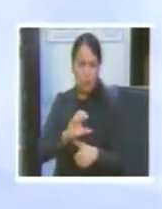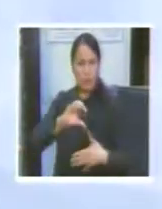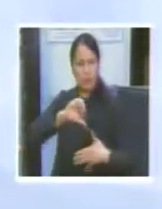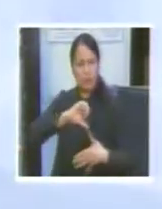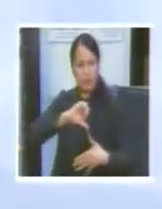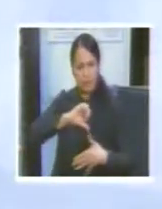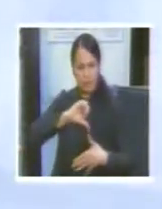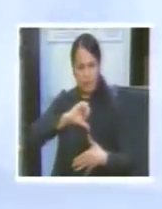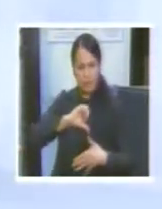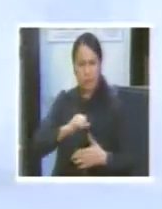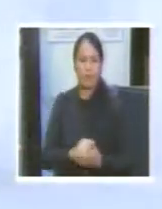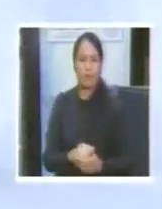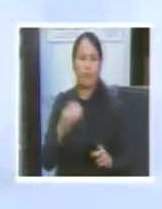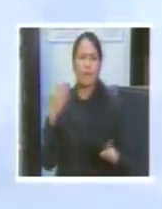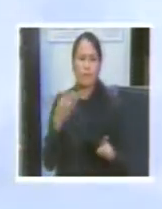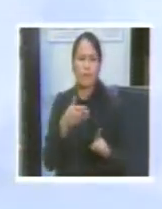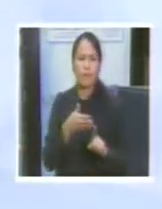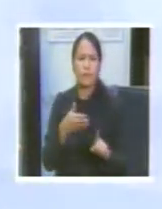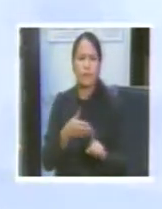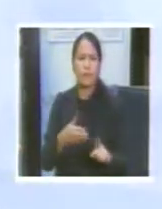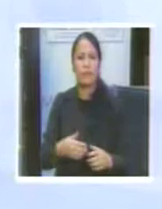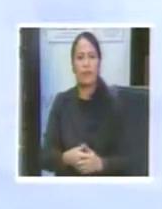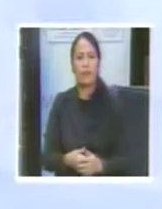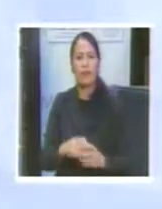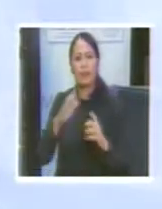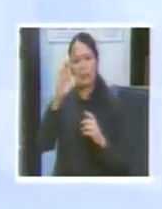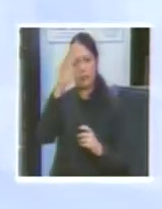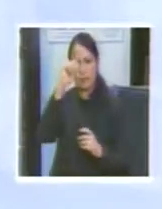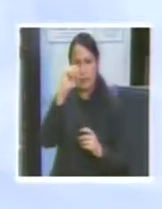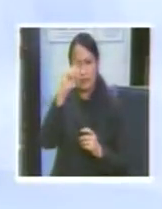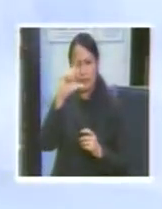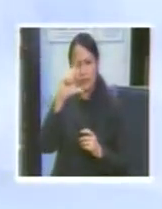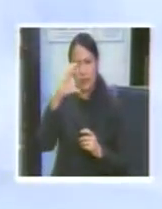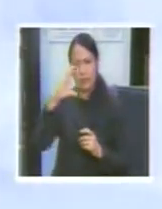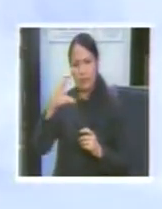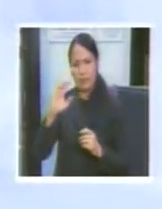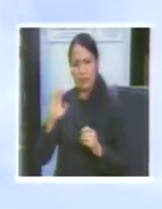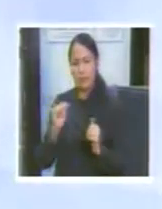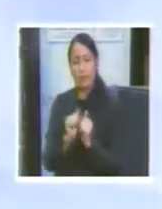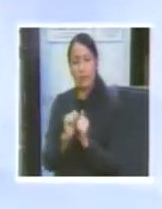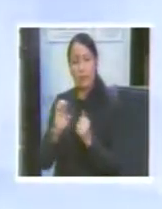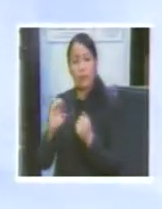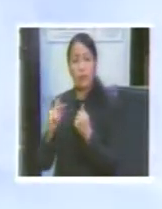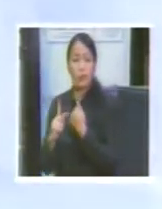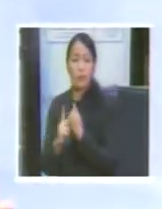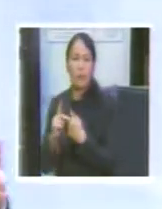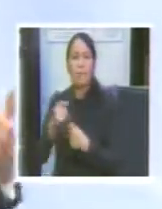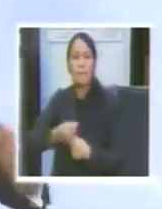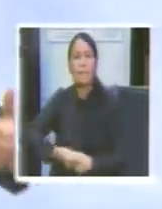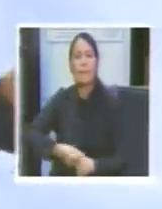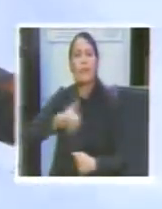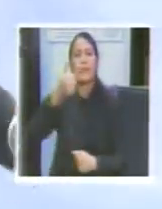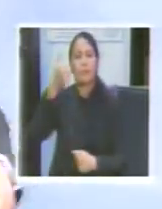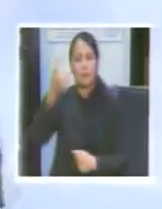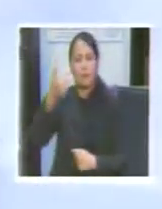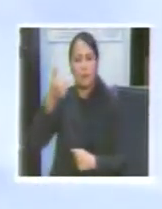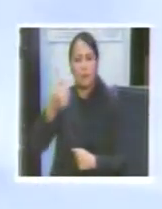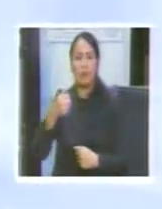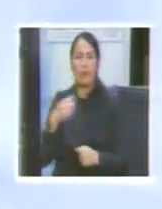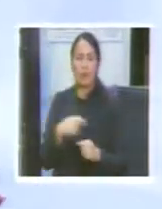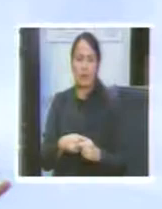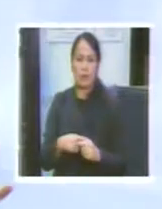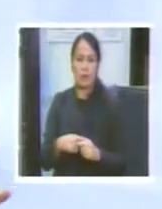En ese sentido, el Tratado de México en Europa fue un tratado pionero que le enseñó y le abrió las